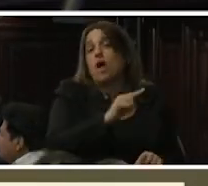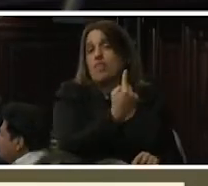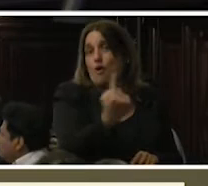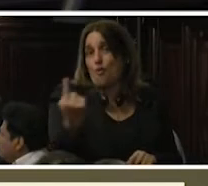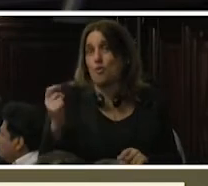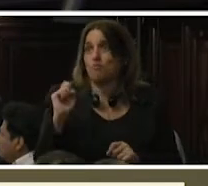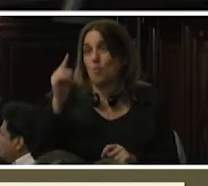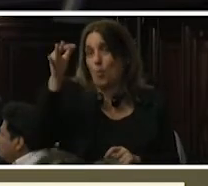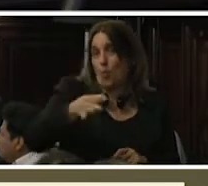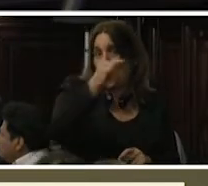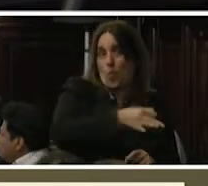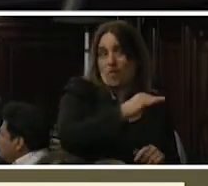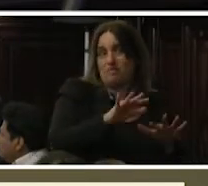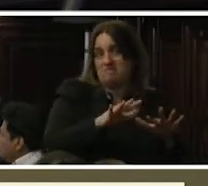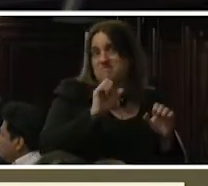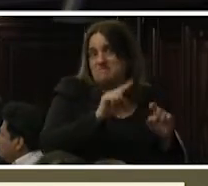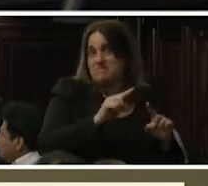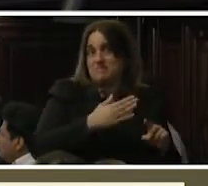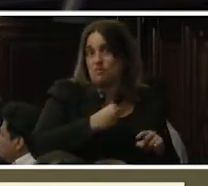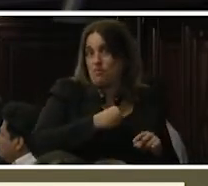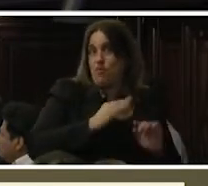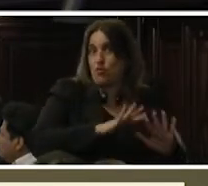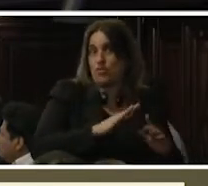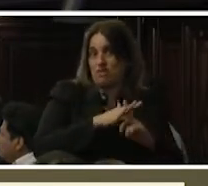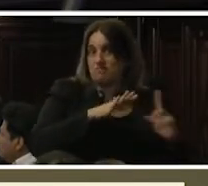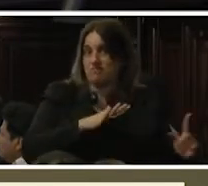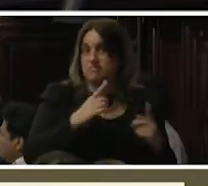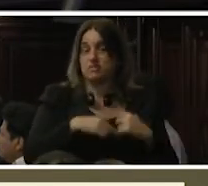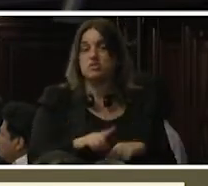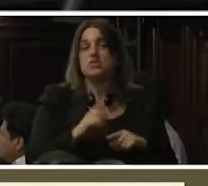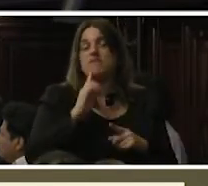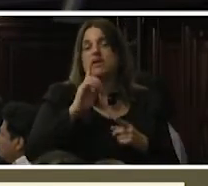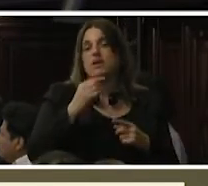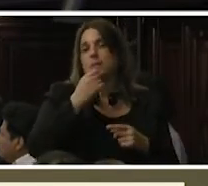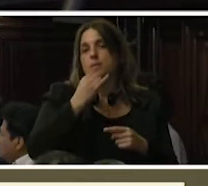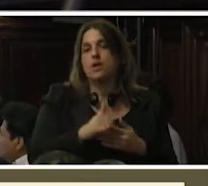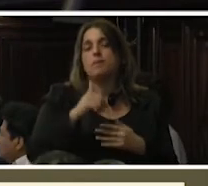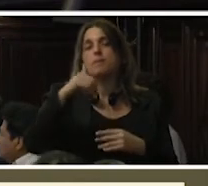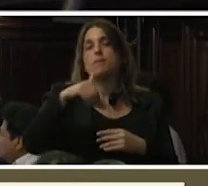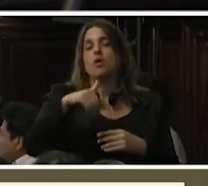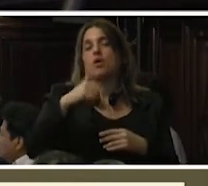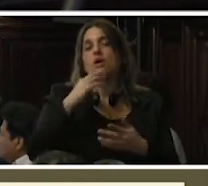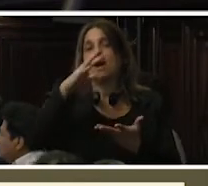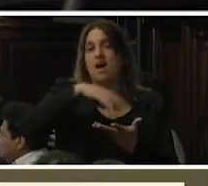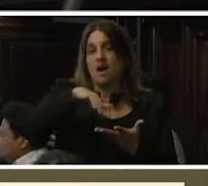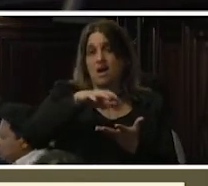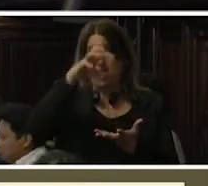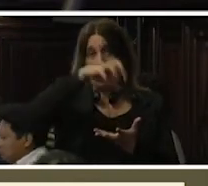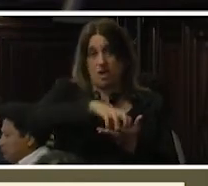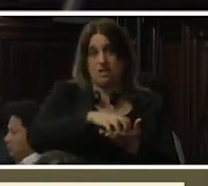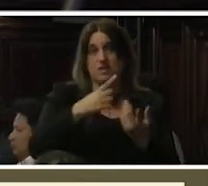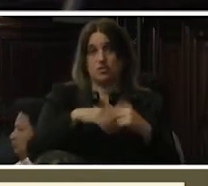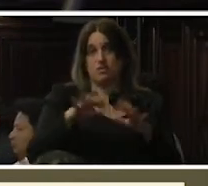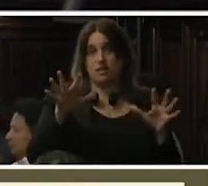aislamiento voluntario y contacto inicial, con enfoque transfronterizo, tales como mosaicos de áreas protegidas, corredores territoriales